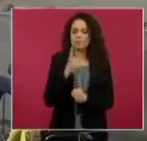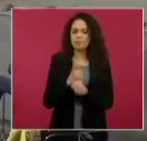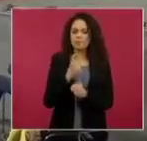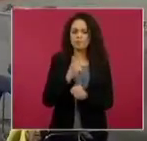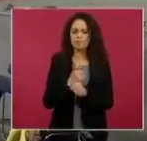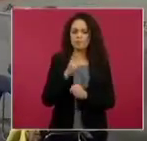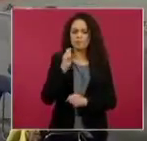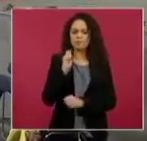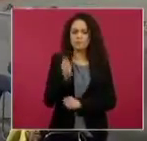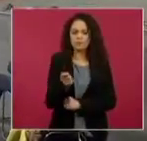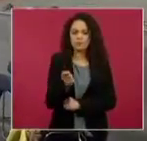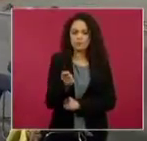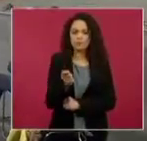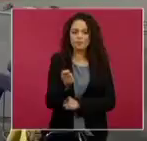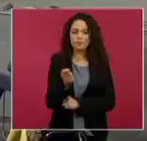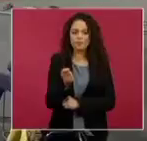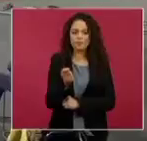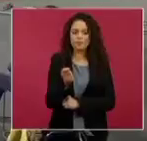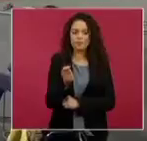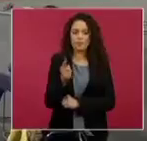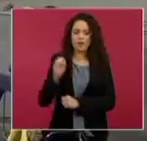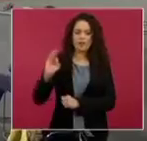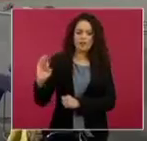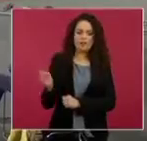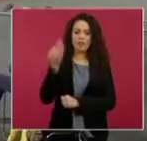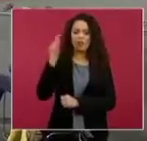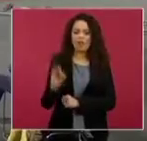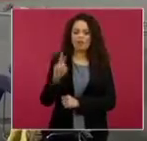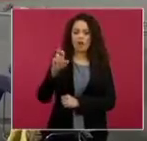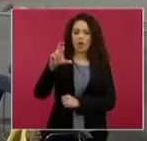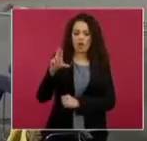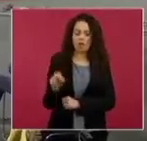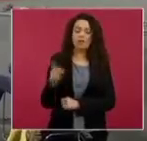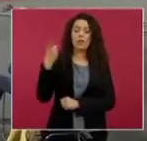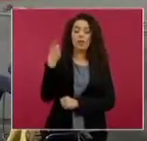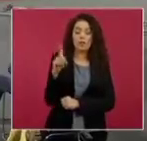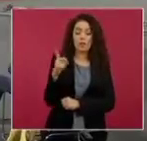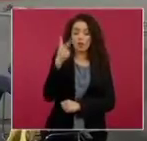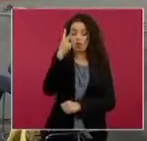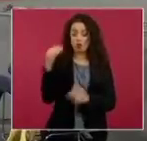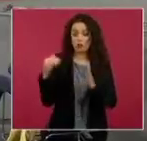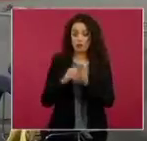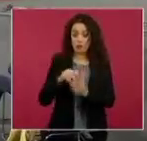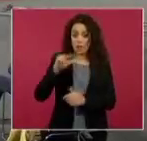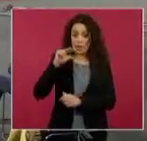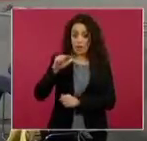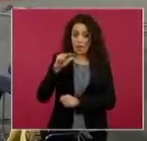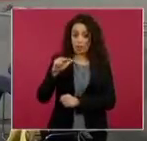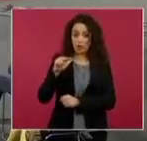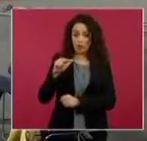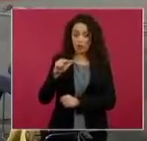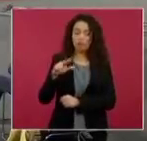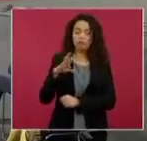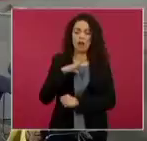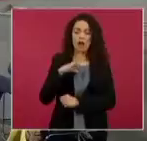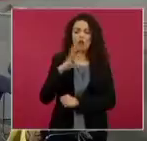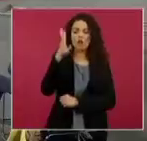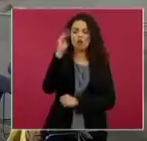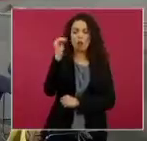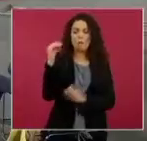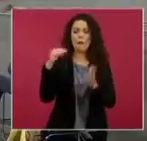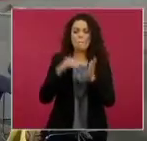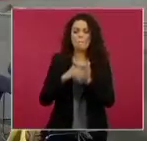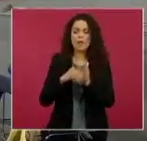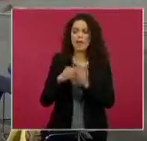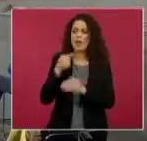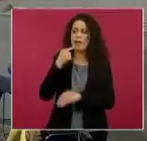sobre la incidencia del fuero federal. Cuando llegamos en diciembre de 2018, se cometían 9.000 delitos del